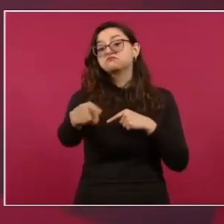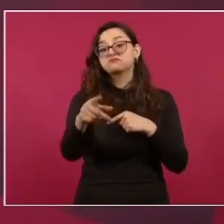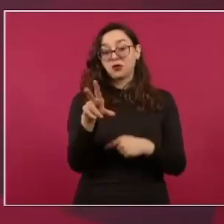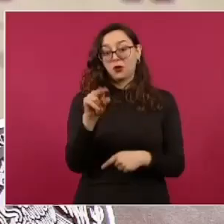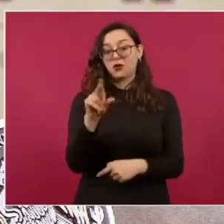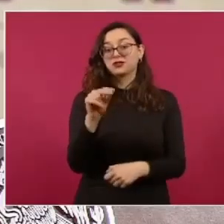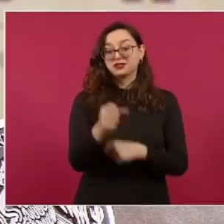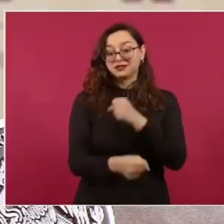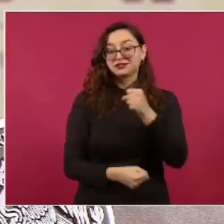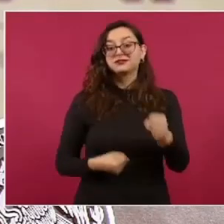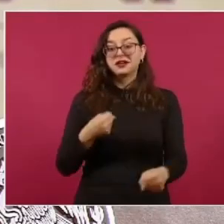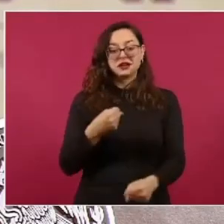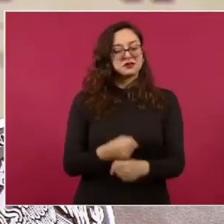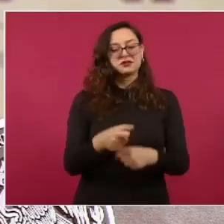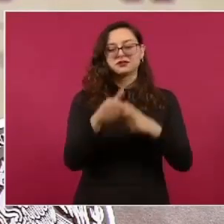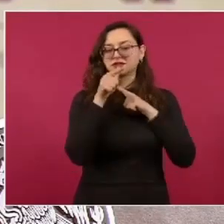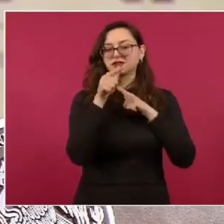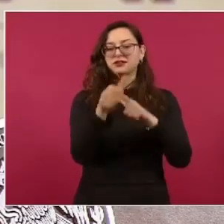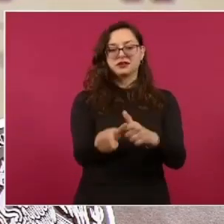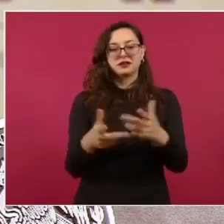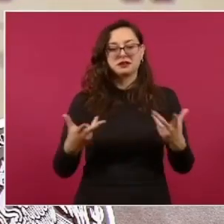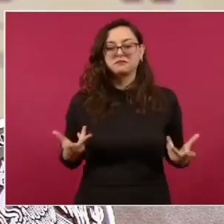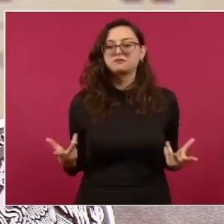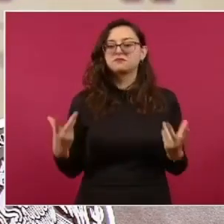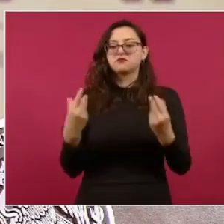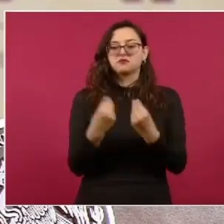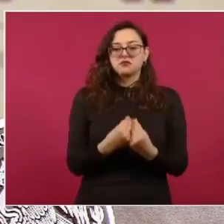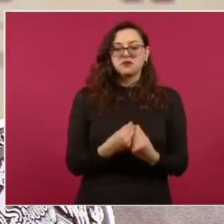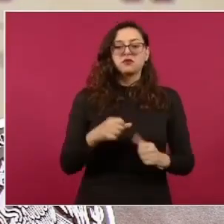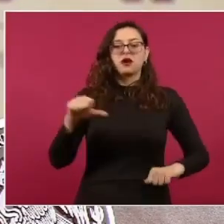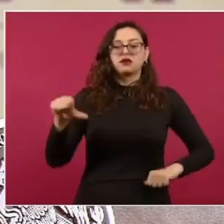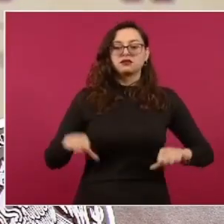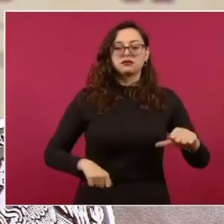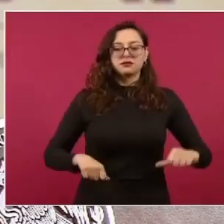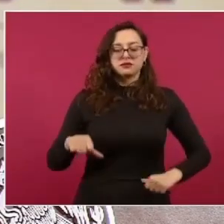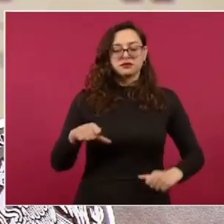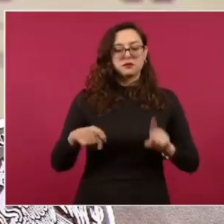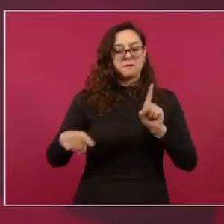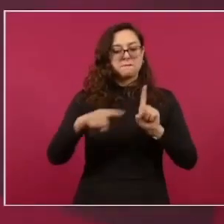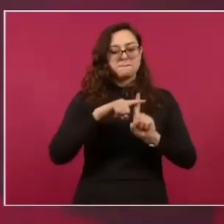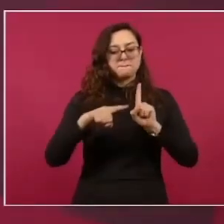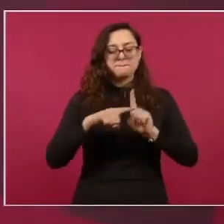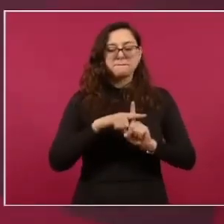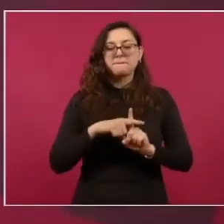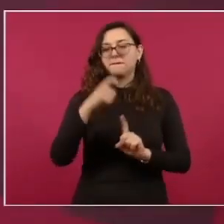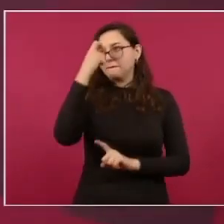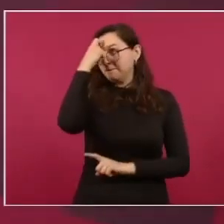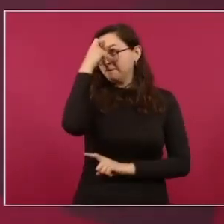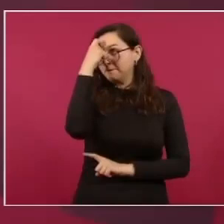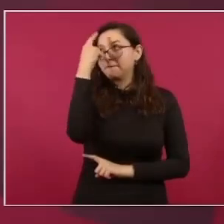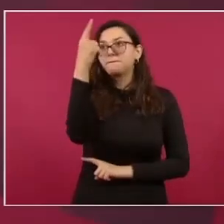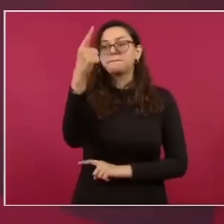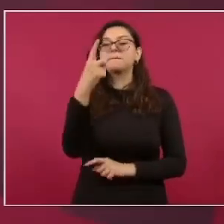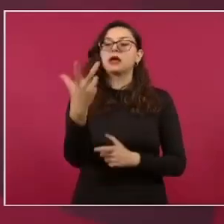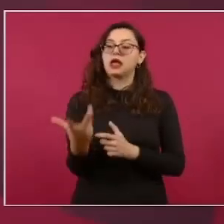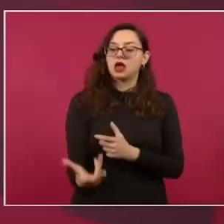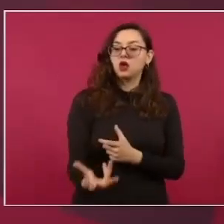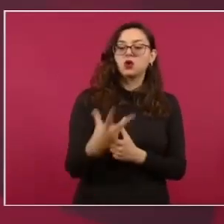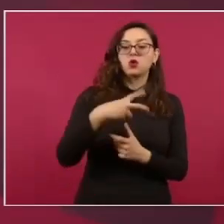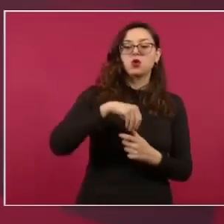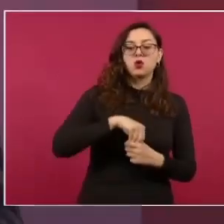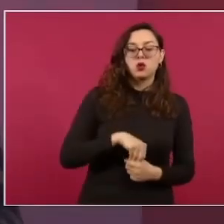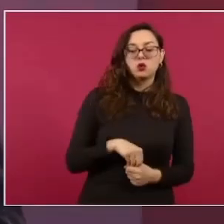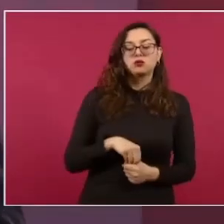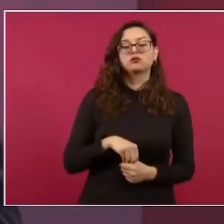años, unidos en acciones positivas, un IF con más innovación, más inclusión y